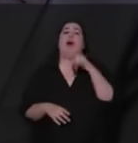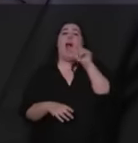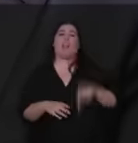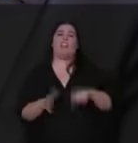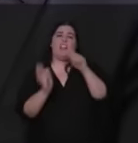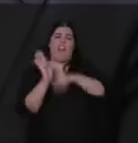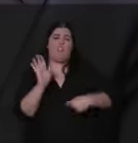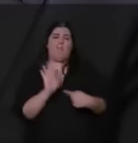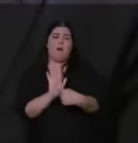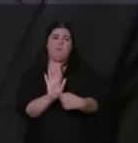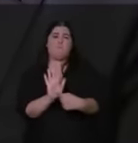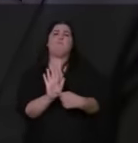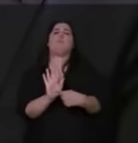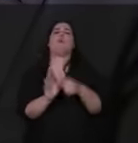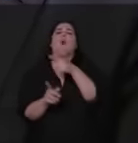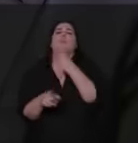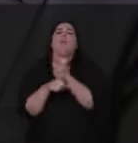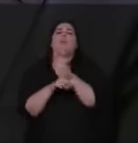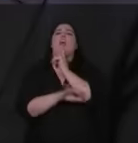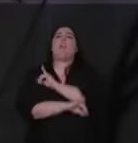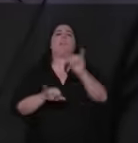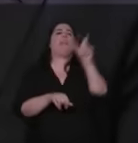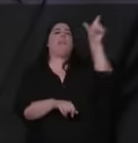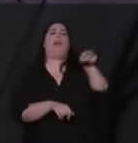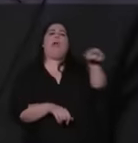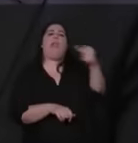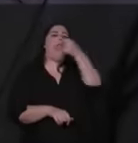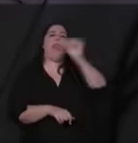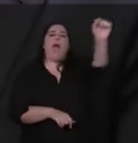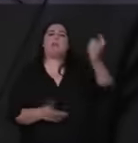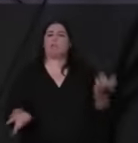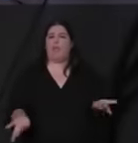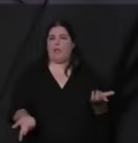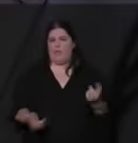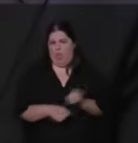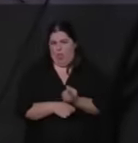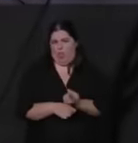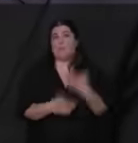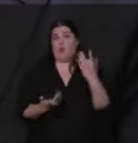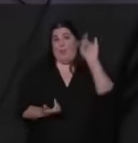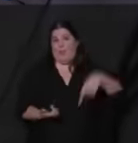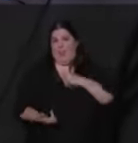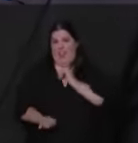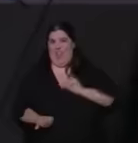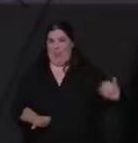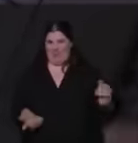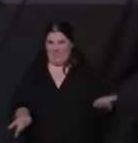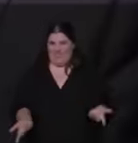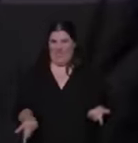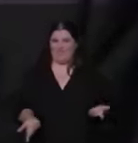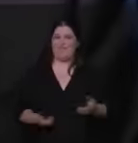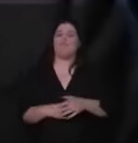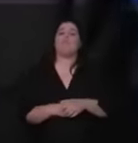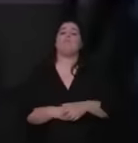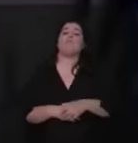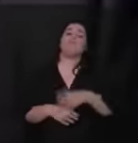y no podés tratar de nazi a la gente. Digo, de ahí vienen esas demandas. Yo la verdad